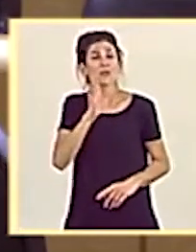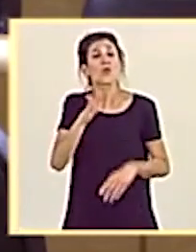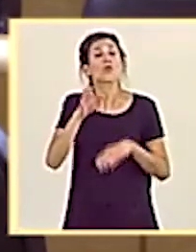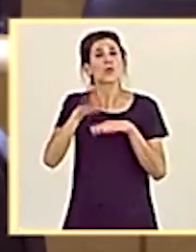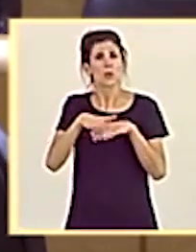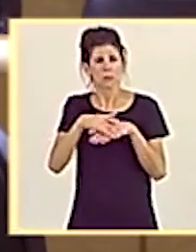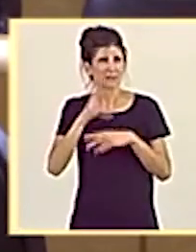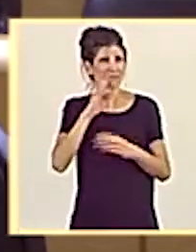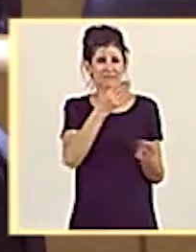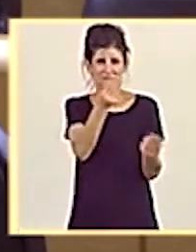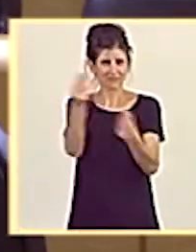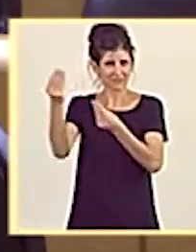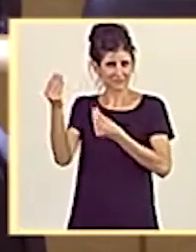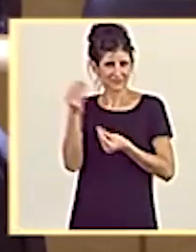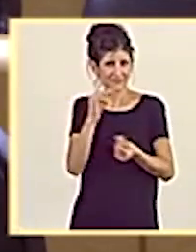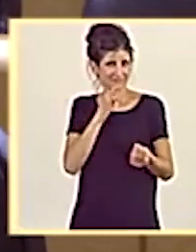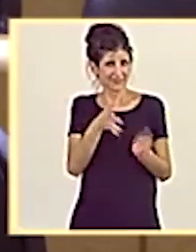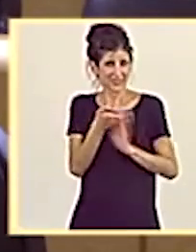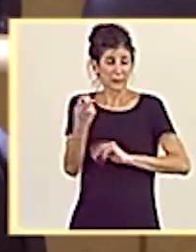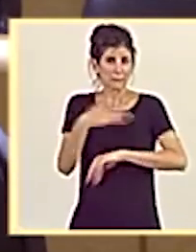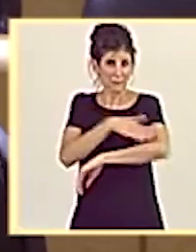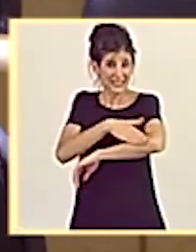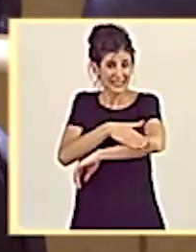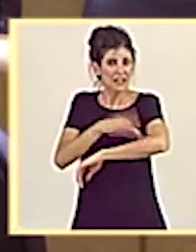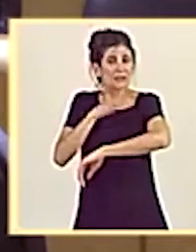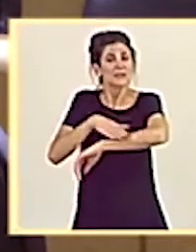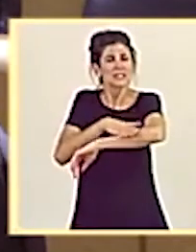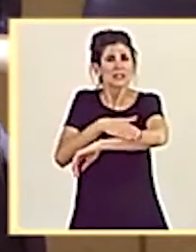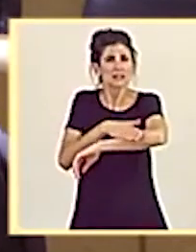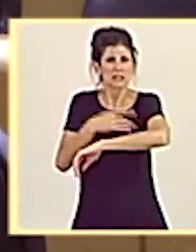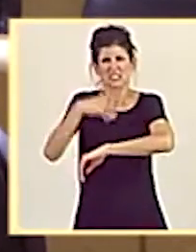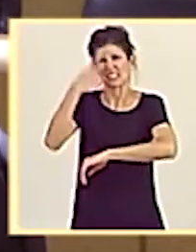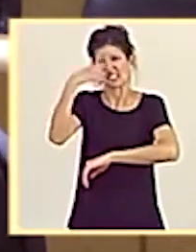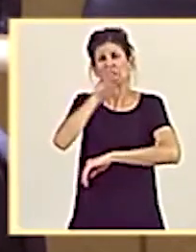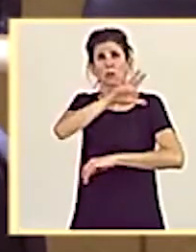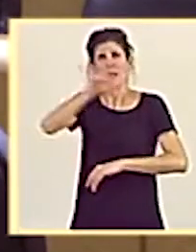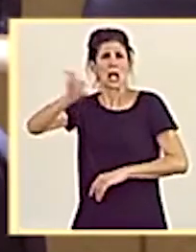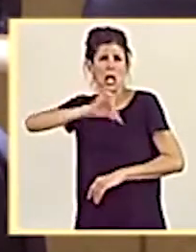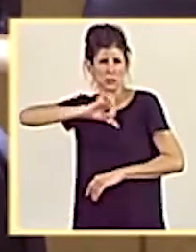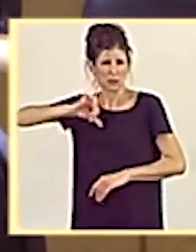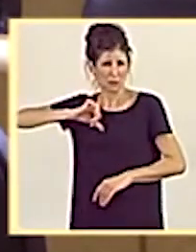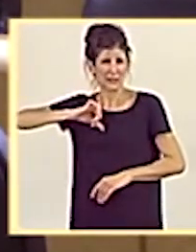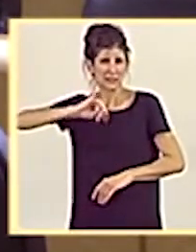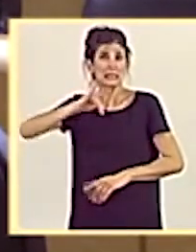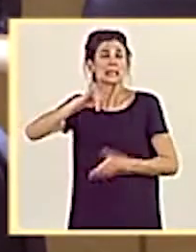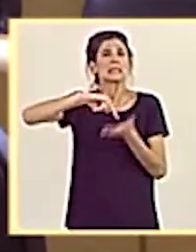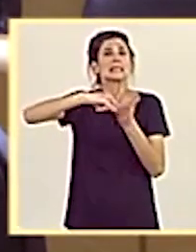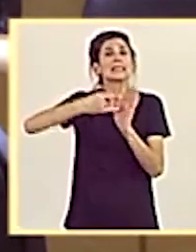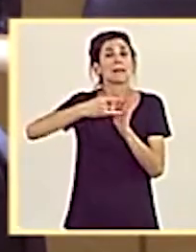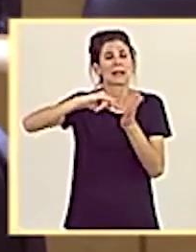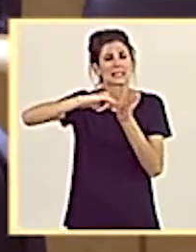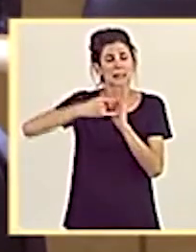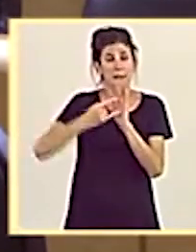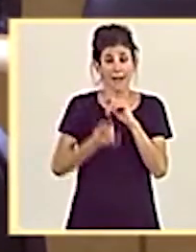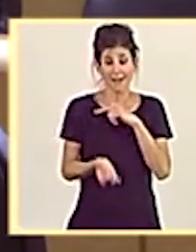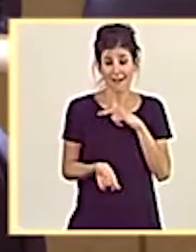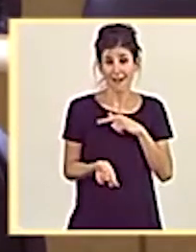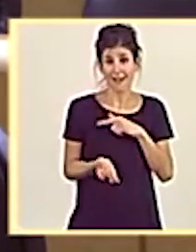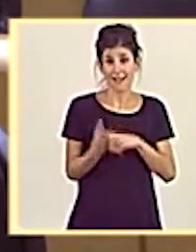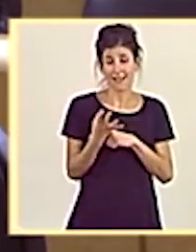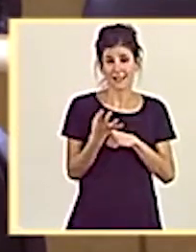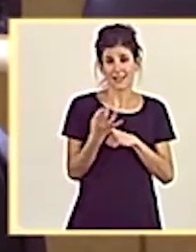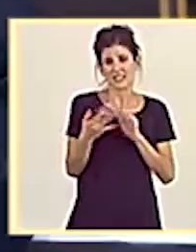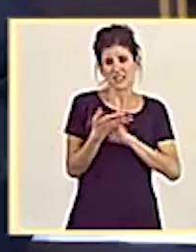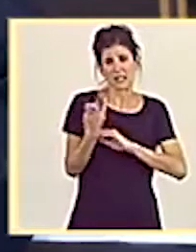era porque veíamos lo que ha ocurrido, que el Ministerio no tiene, como sí que tienen las comunidades autónomas, el sistema creado, la